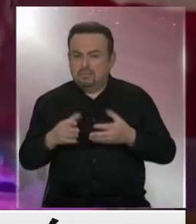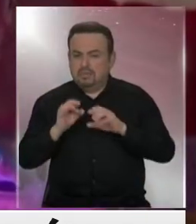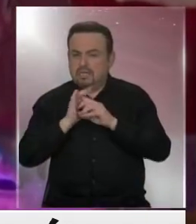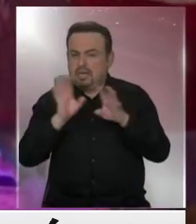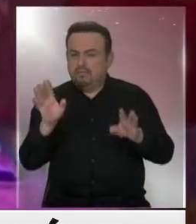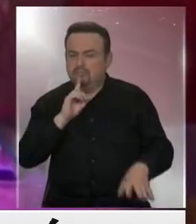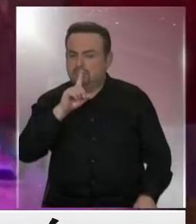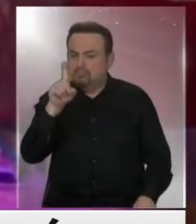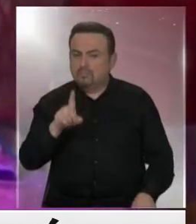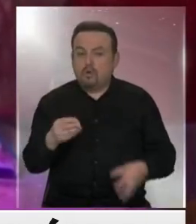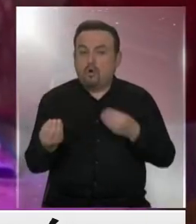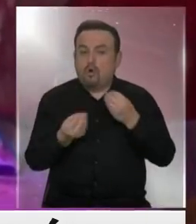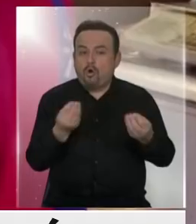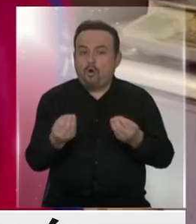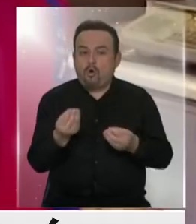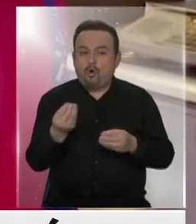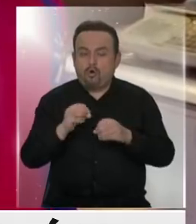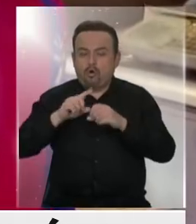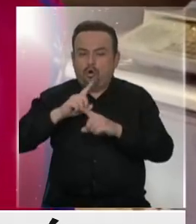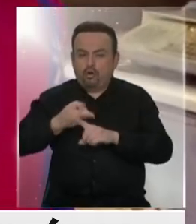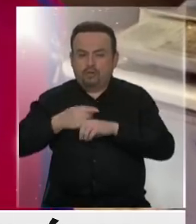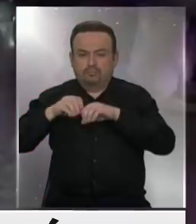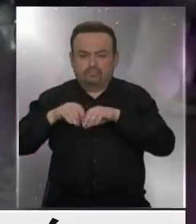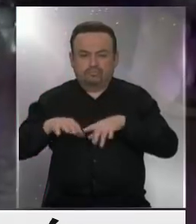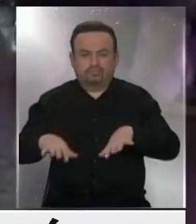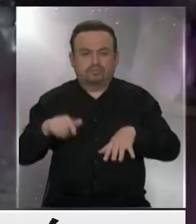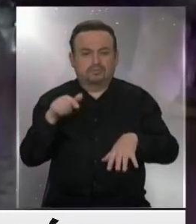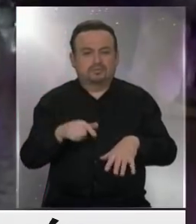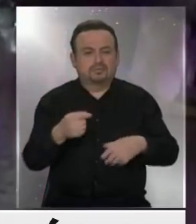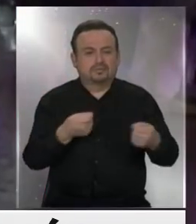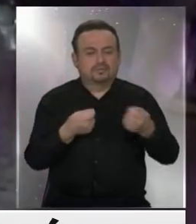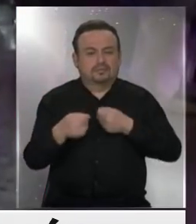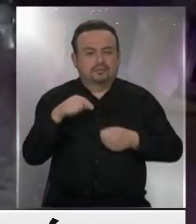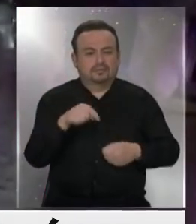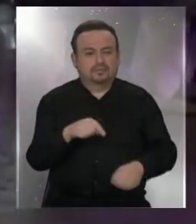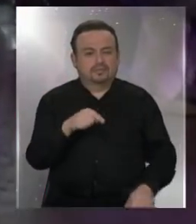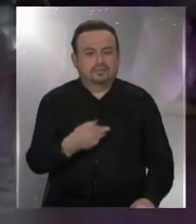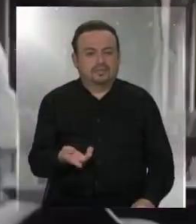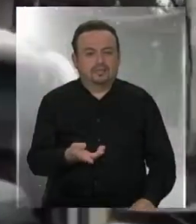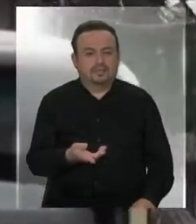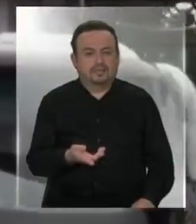interrogante de cómo llegó la infección al mayor mercado de abastos de la capital.